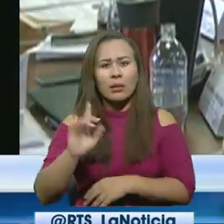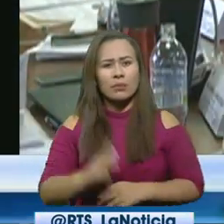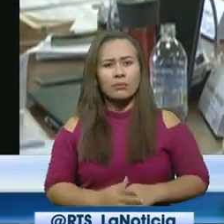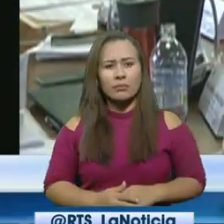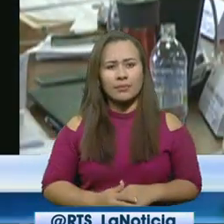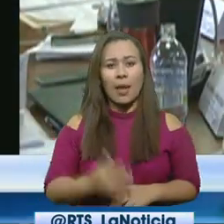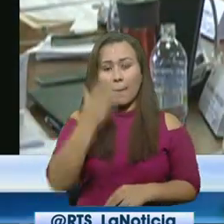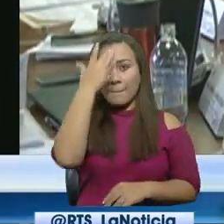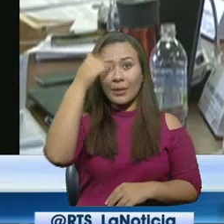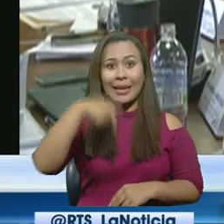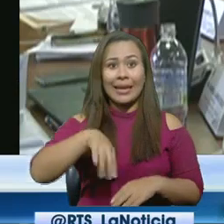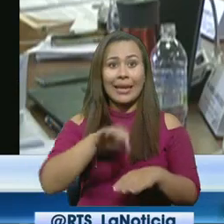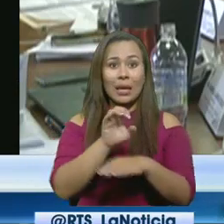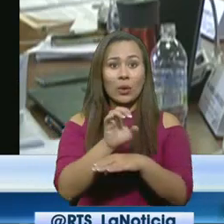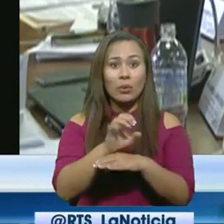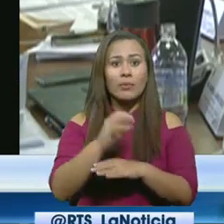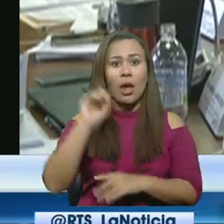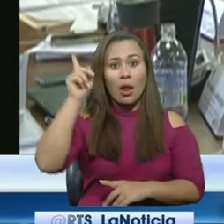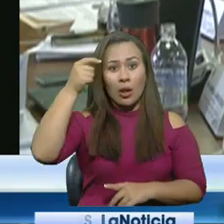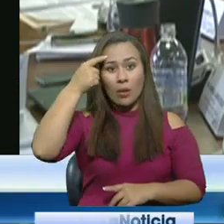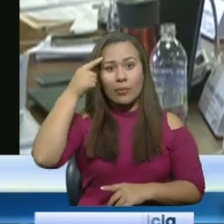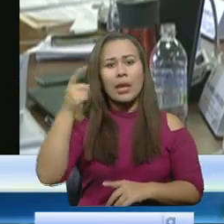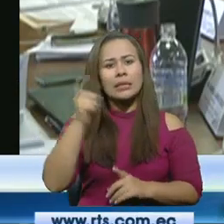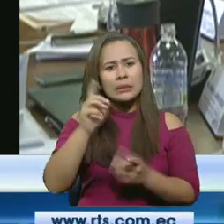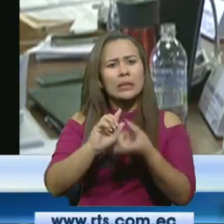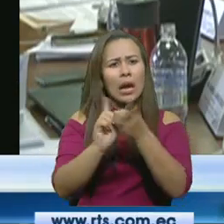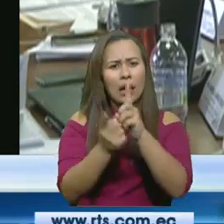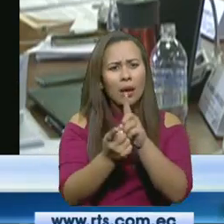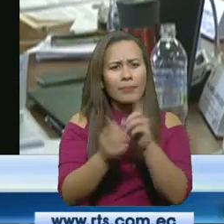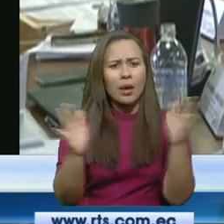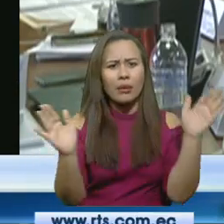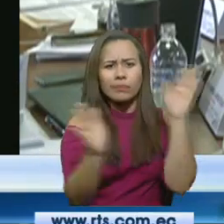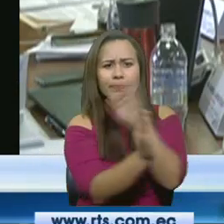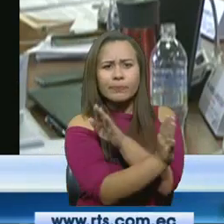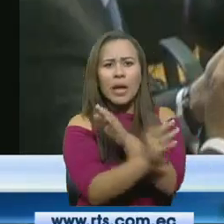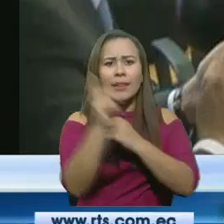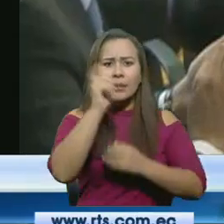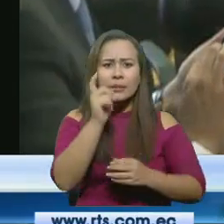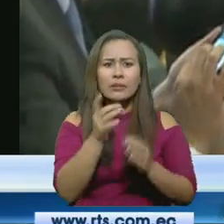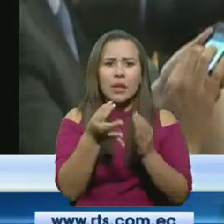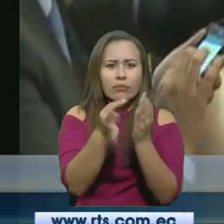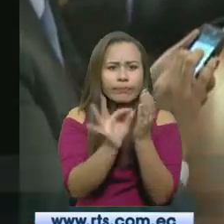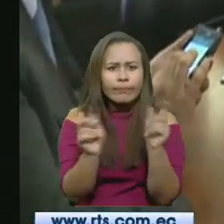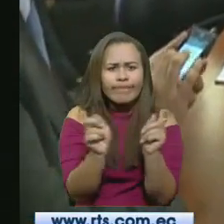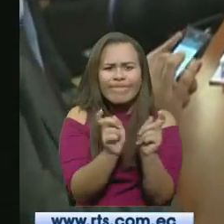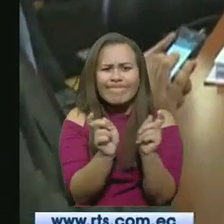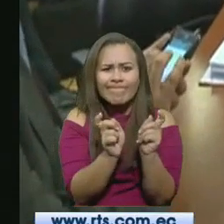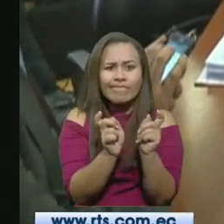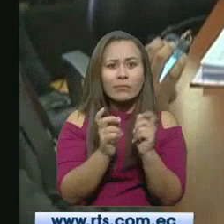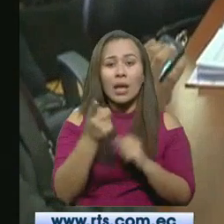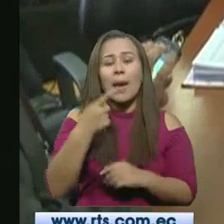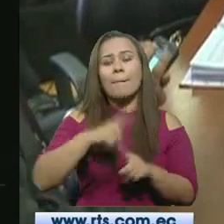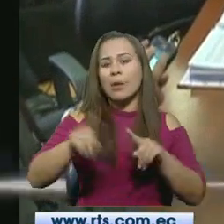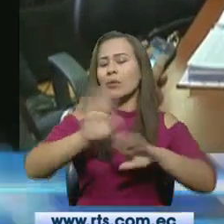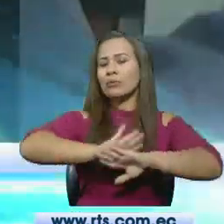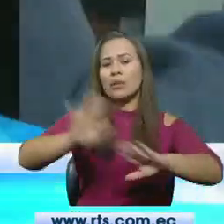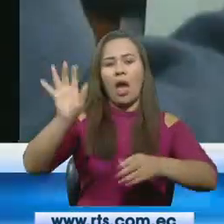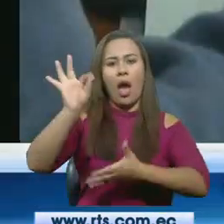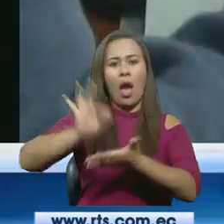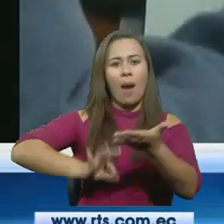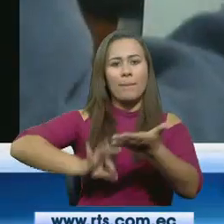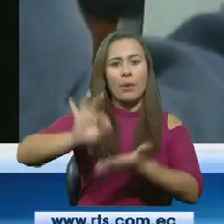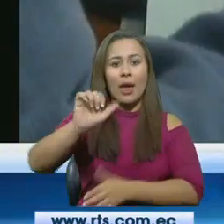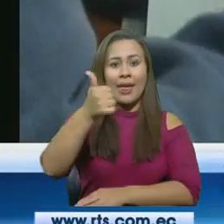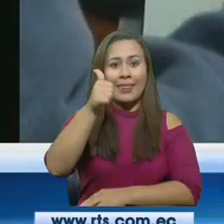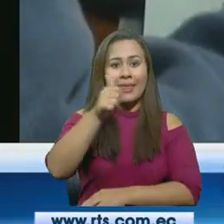fiscal necesita cambiar su rumbo, necesita ajustes. Aún así, el informe fue aprobado con 10 votos a favor,